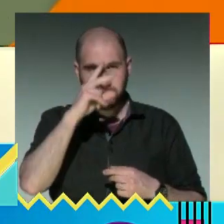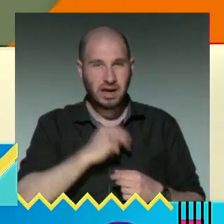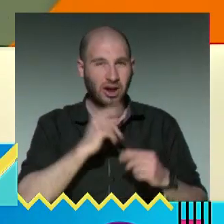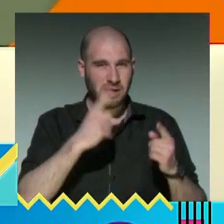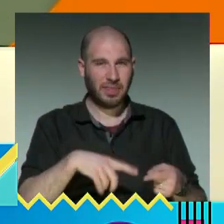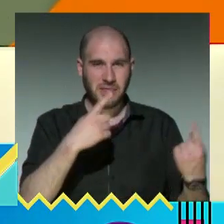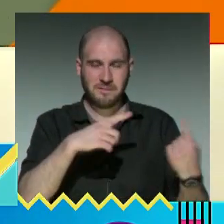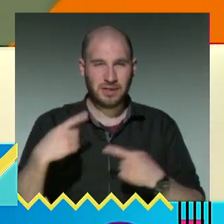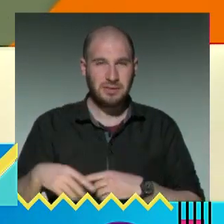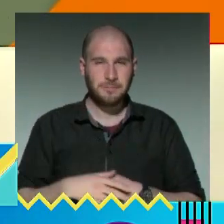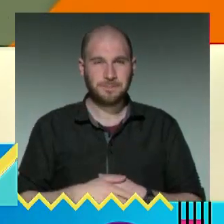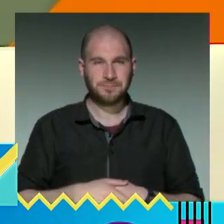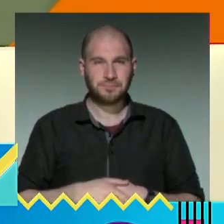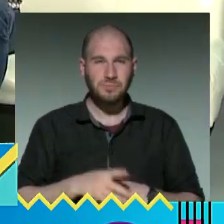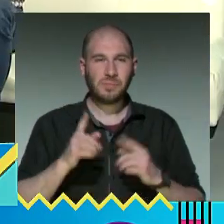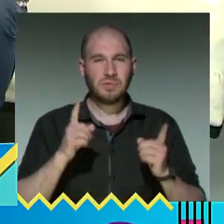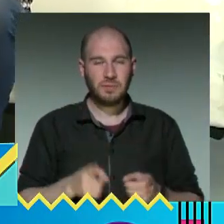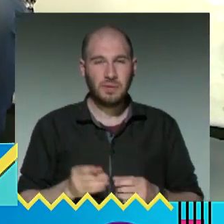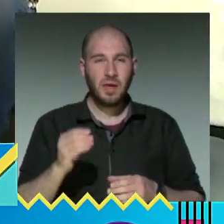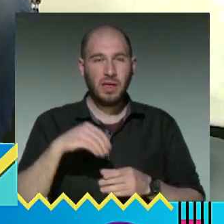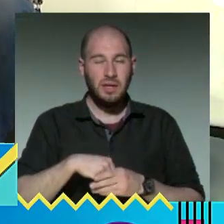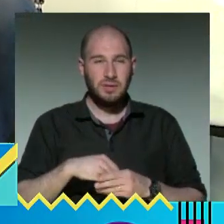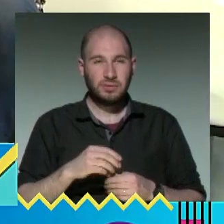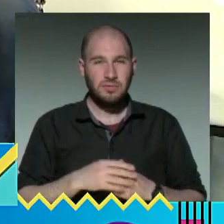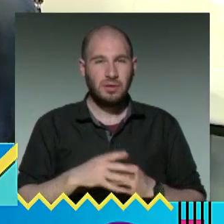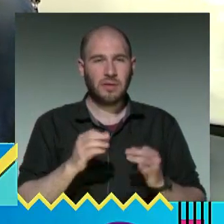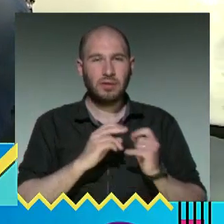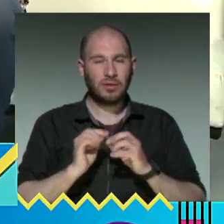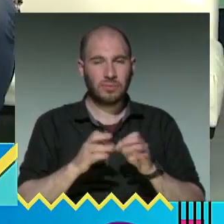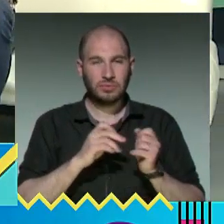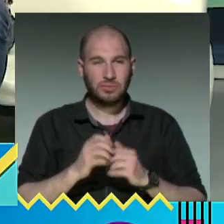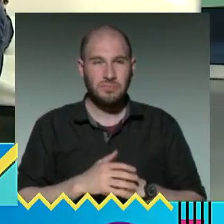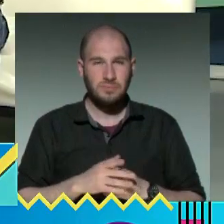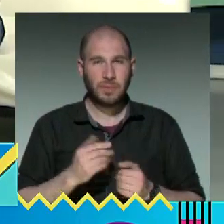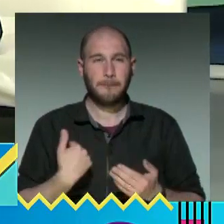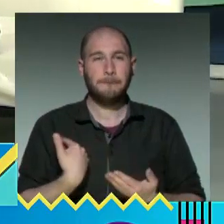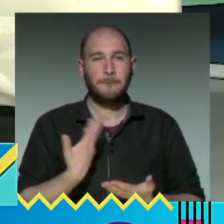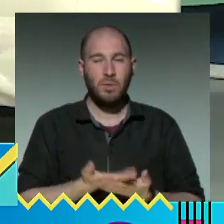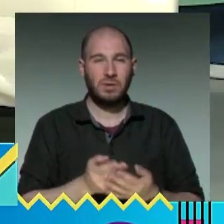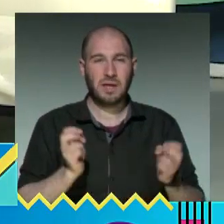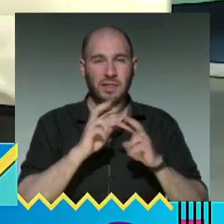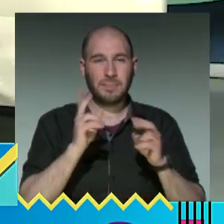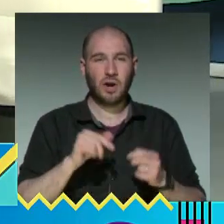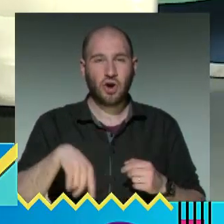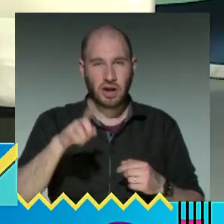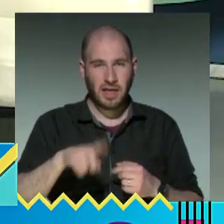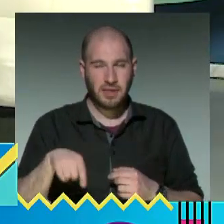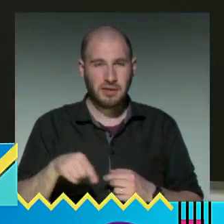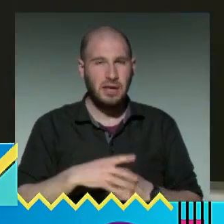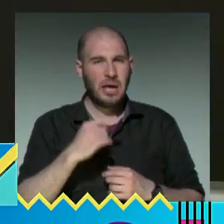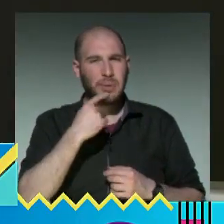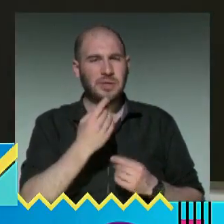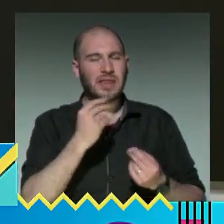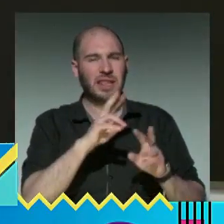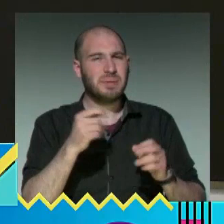otros. Entonces, eso también es parte de las discusiones que están propuestas en el marco de las jornadas, ¿no? ¿Y qué se dice